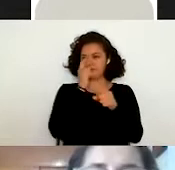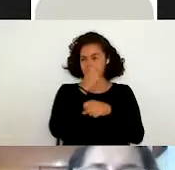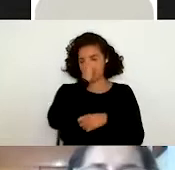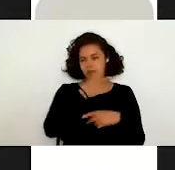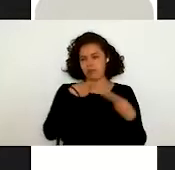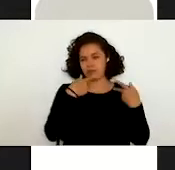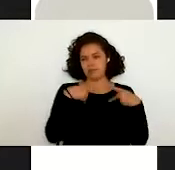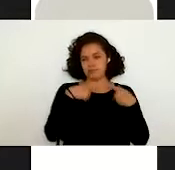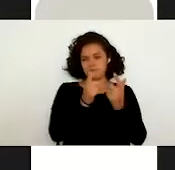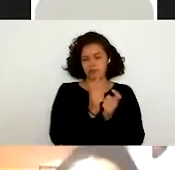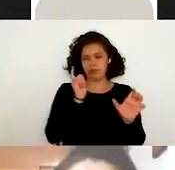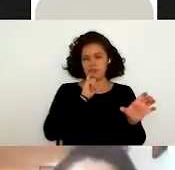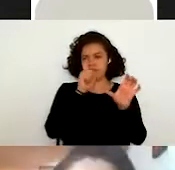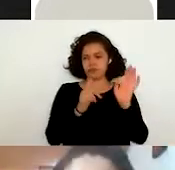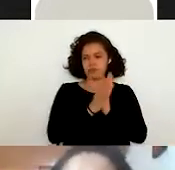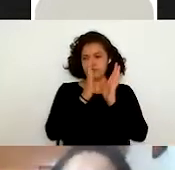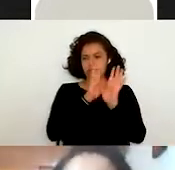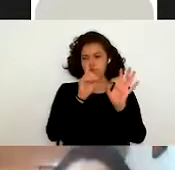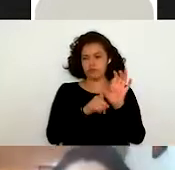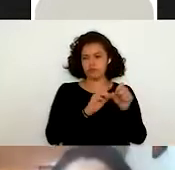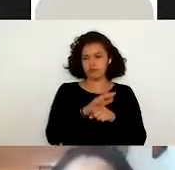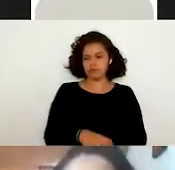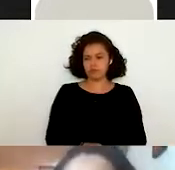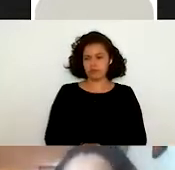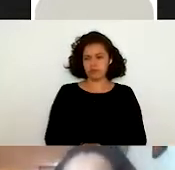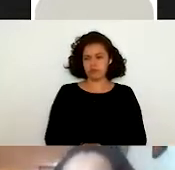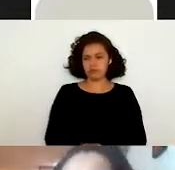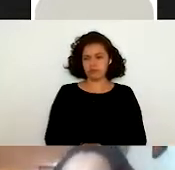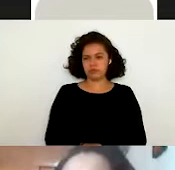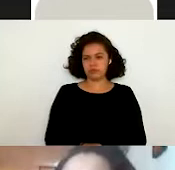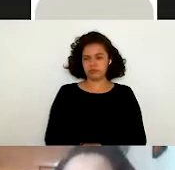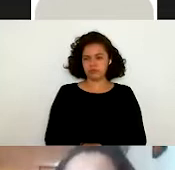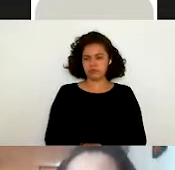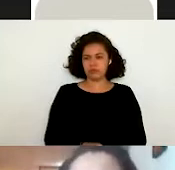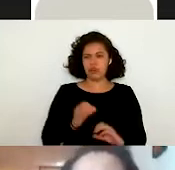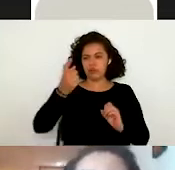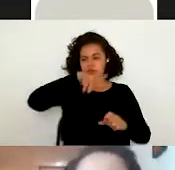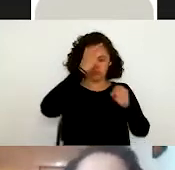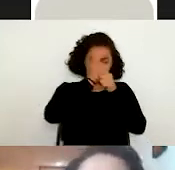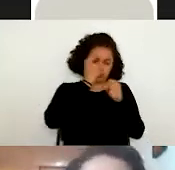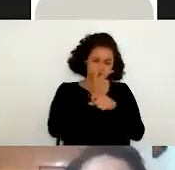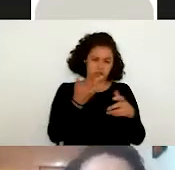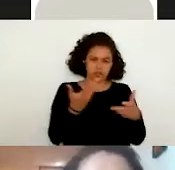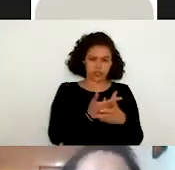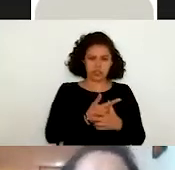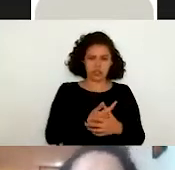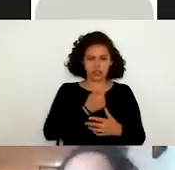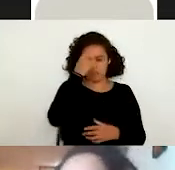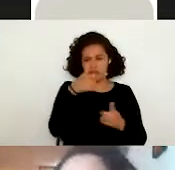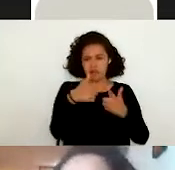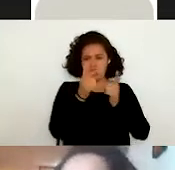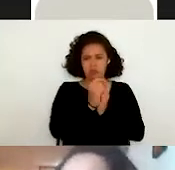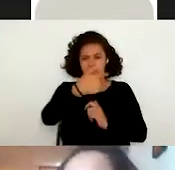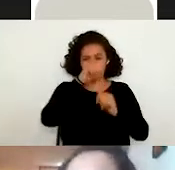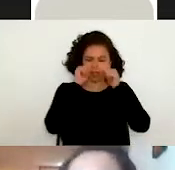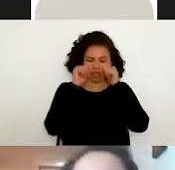población con la que están trabajando o si ustedes han hecho algún diagnóstico, ¿no? De la población que atienden, ya sea en